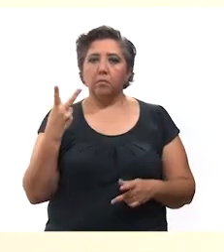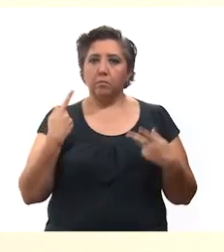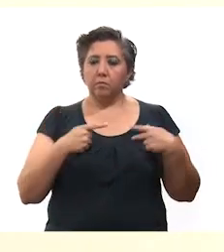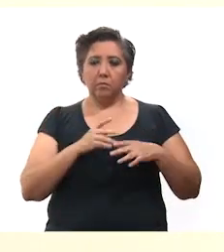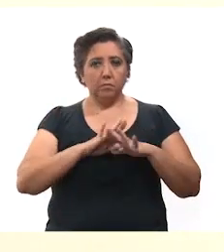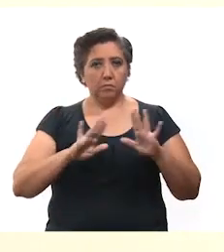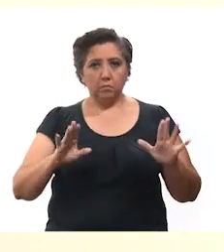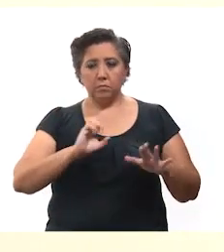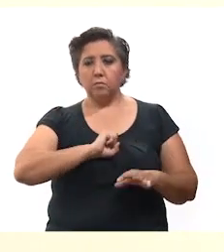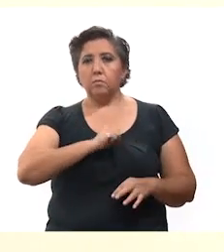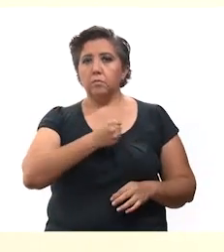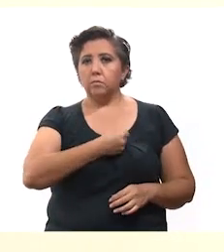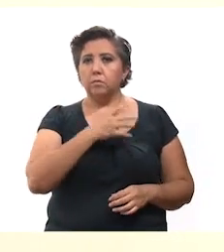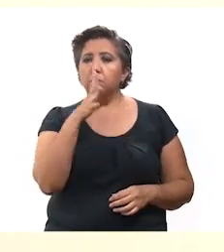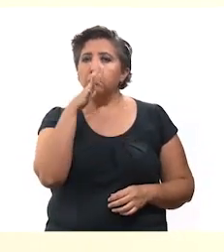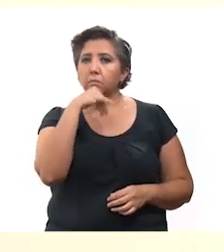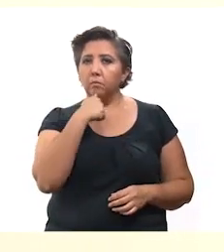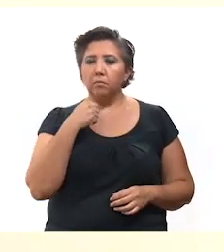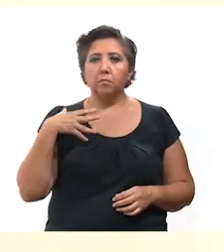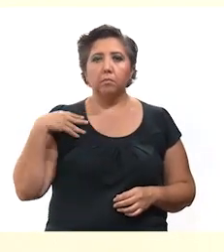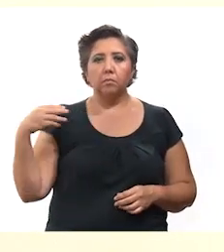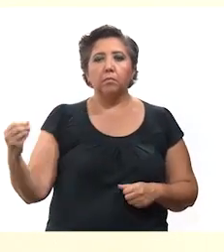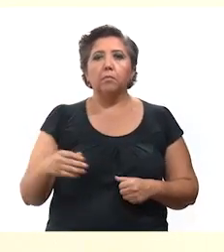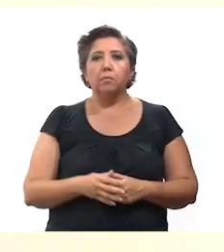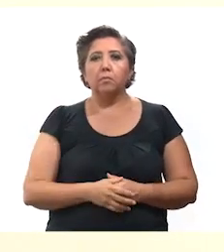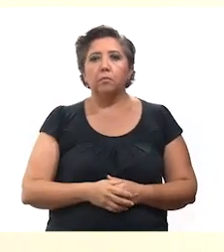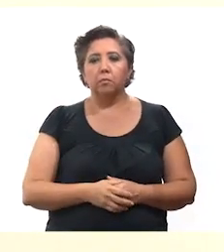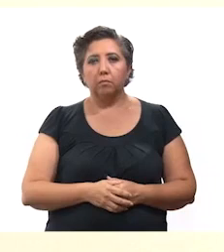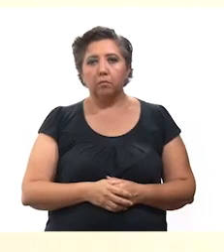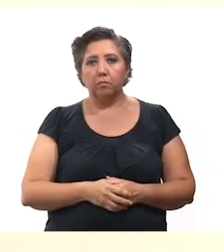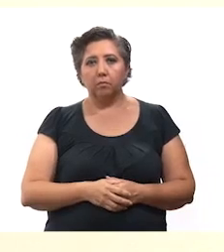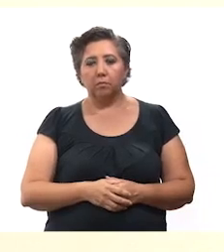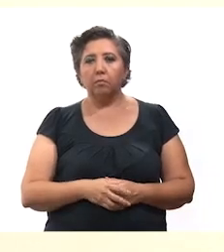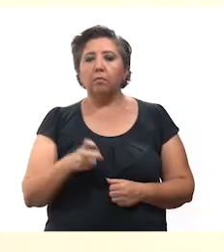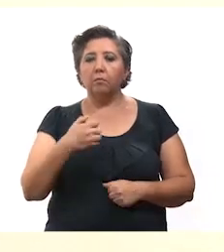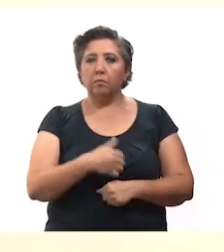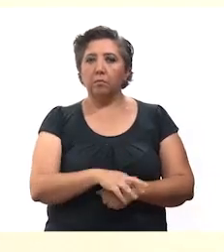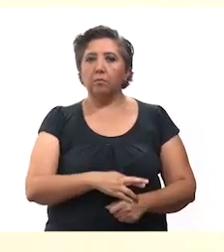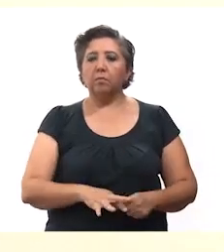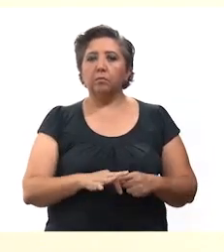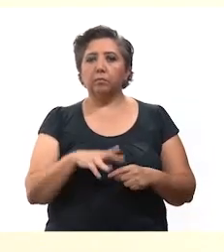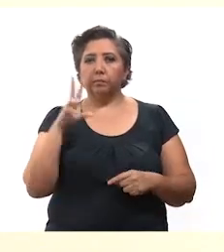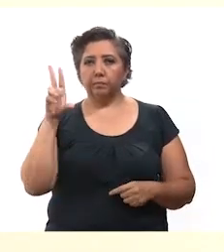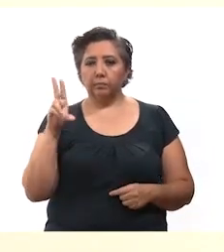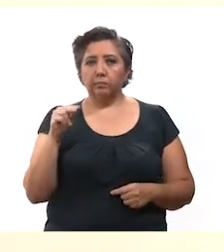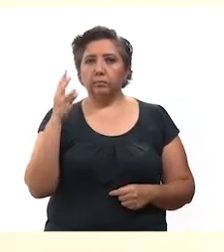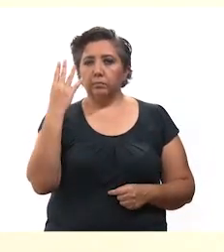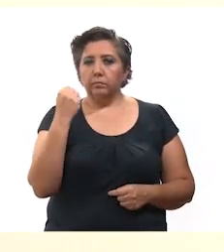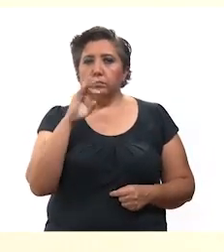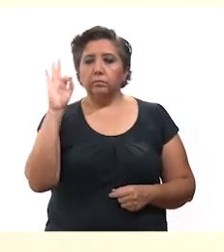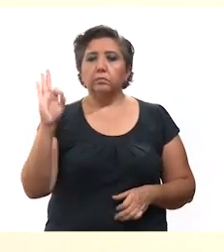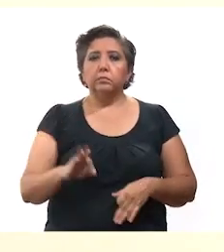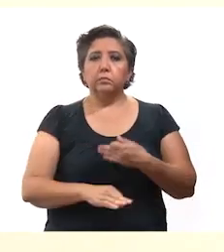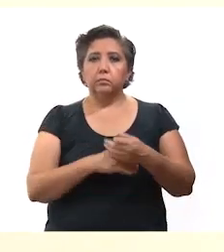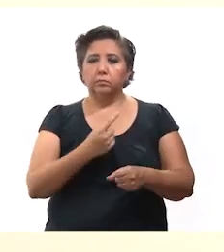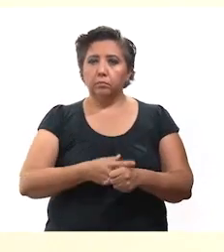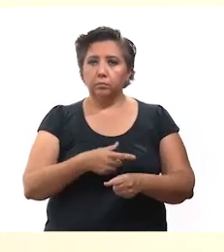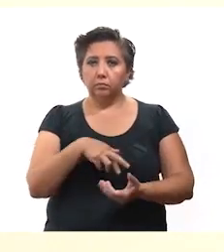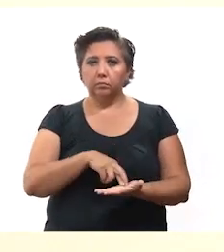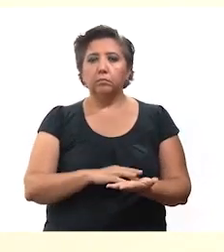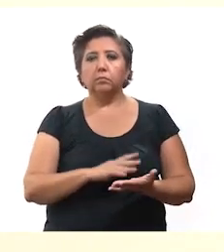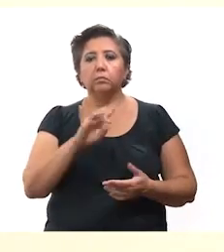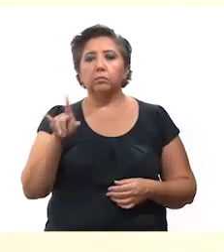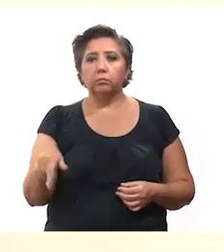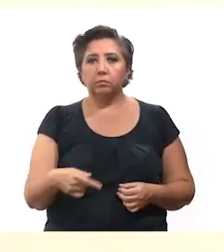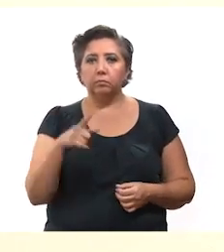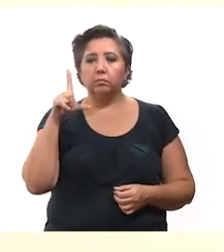67.532 pacientes ya se recuperaron, no presentan síntomas ni pueden contagiar. Esta cifra representa el 89% del total de